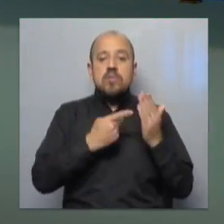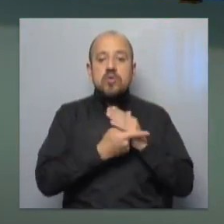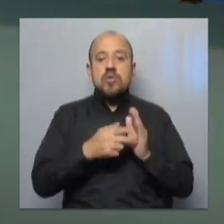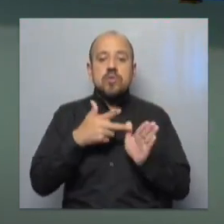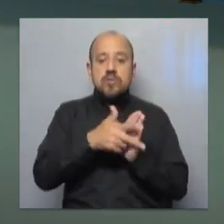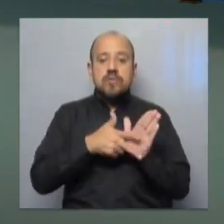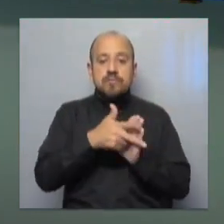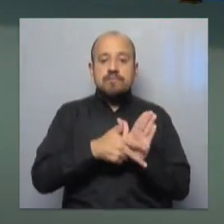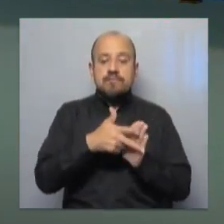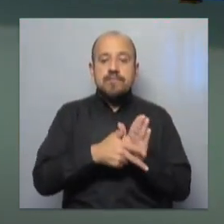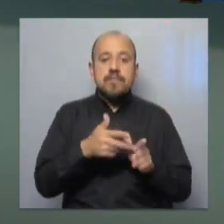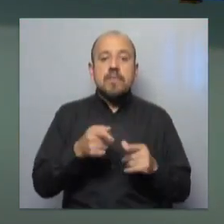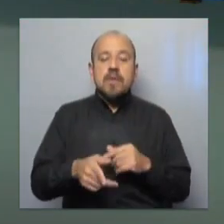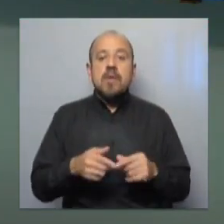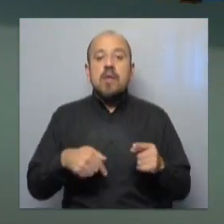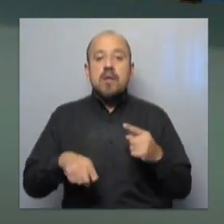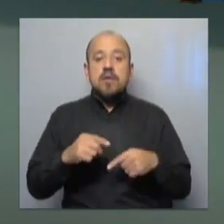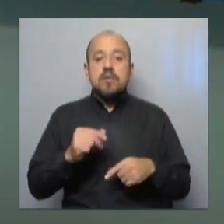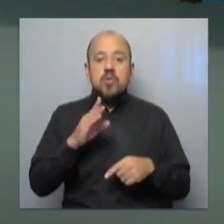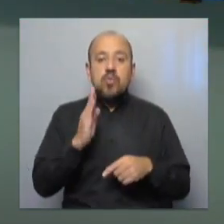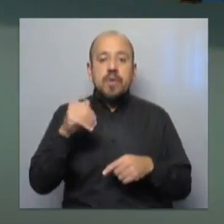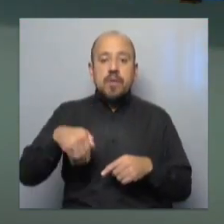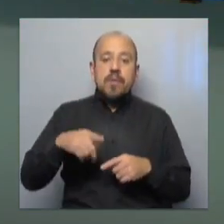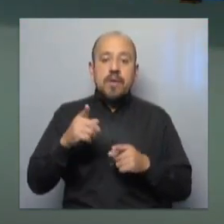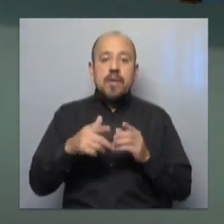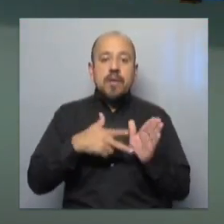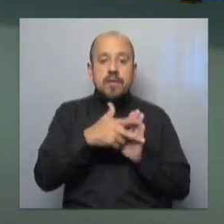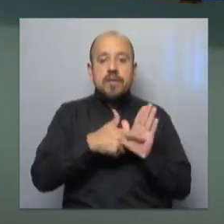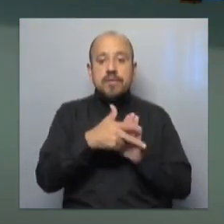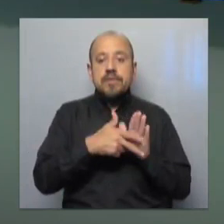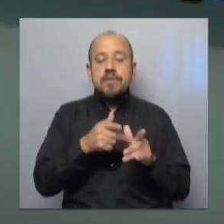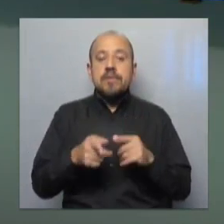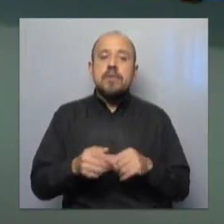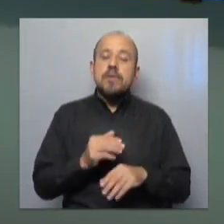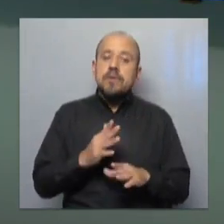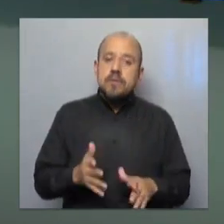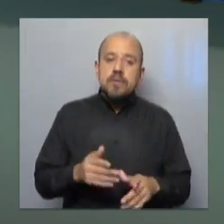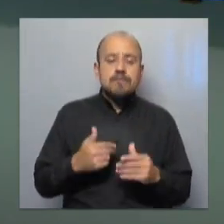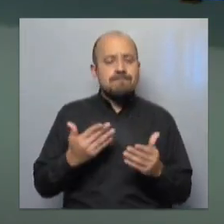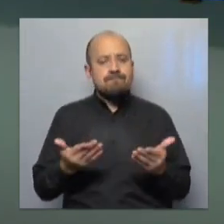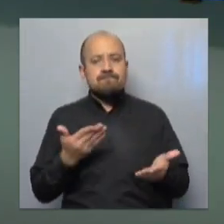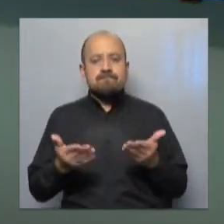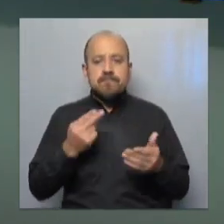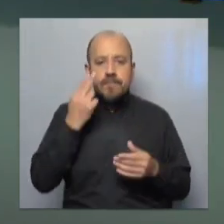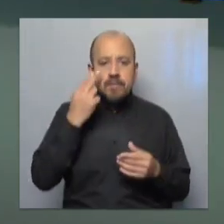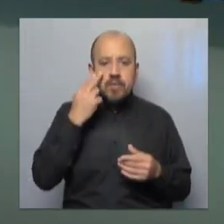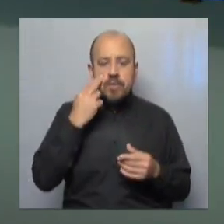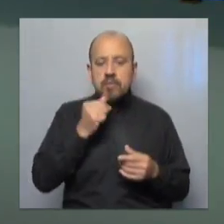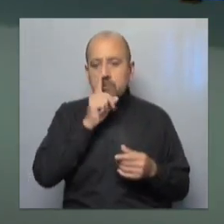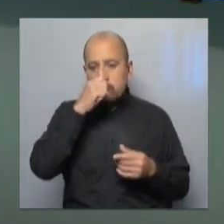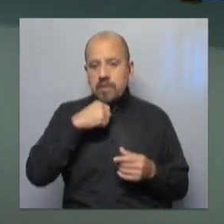central con las obras que justamente se están haciendo en montevideo para que pueda instalarse está generando problemas en la